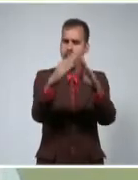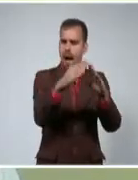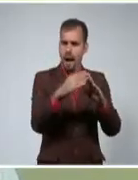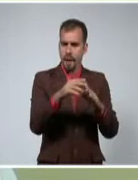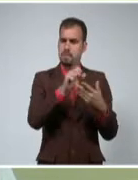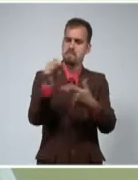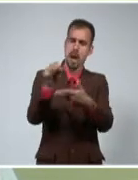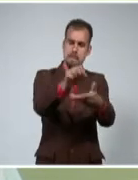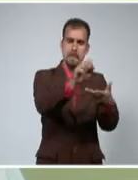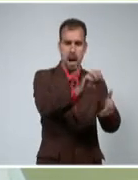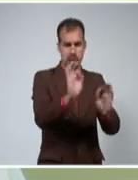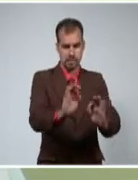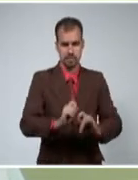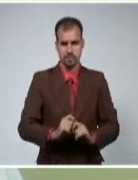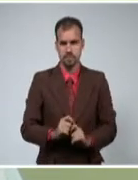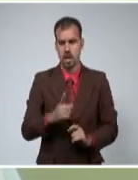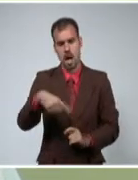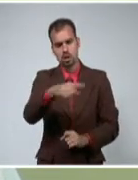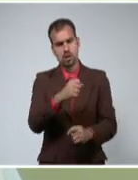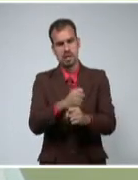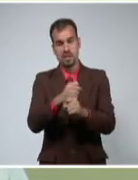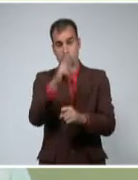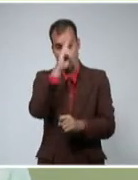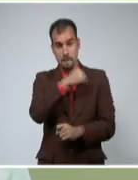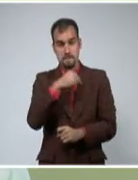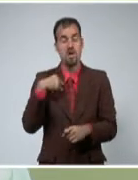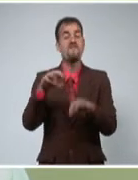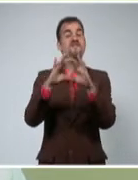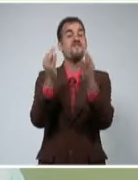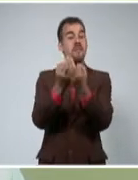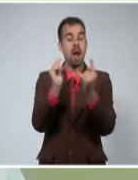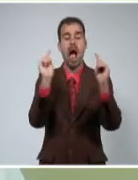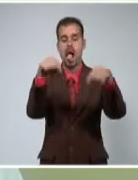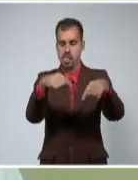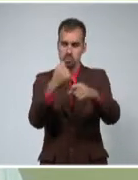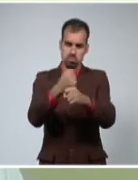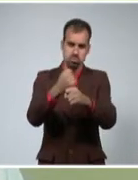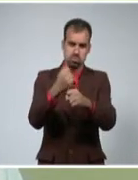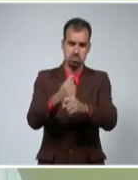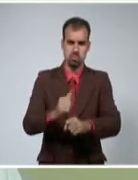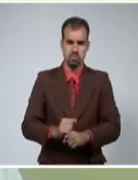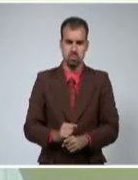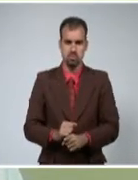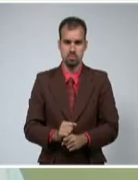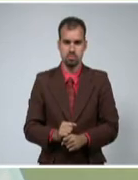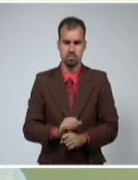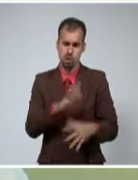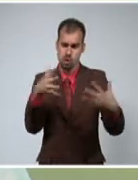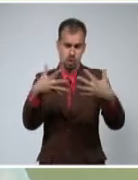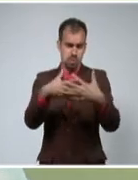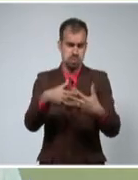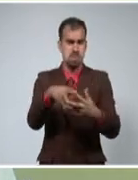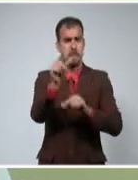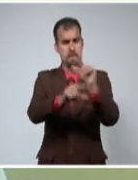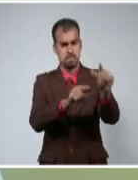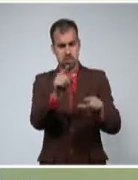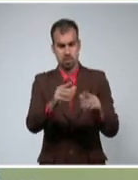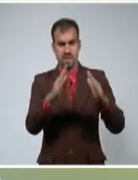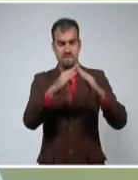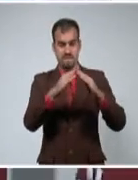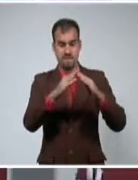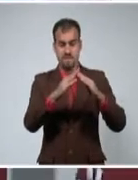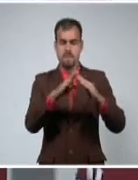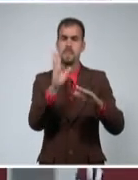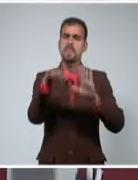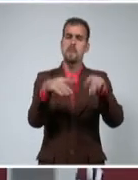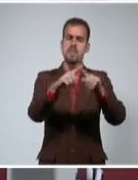enfocado en el trabajo desde los consultorios médicos de familia, nominalmente con los pacientes y las personas que viven por área de